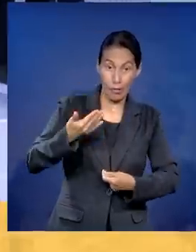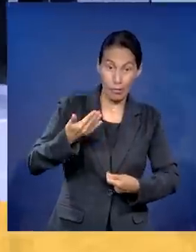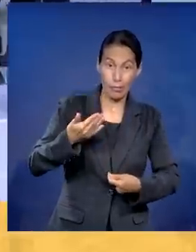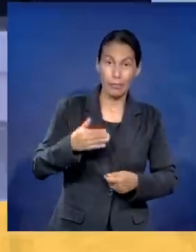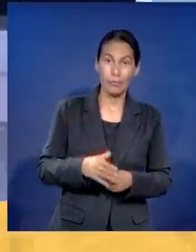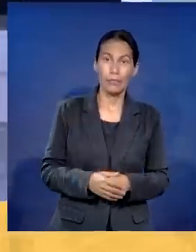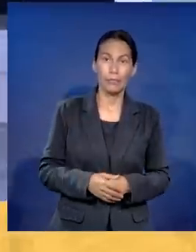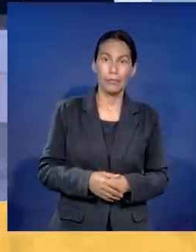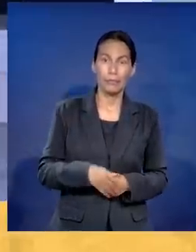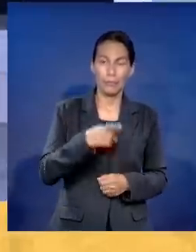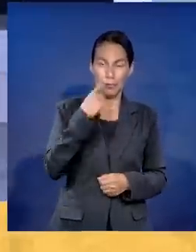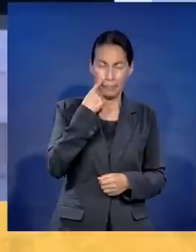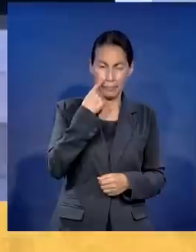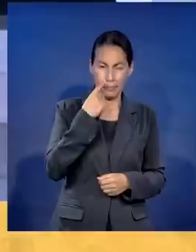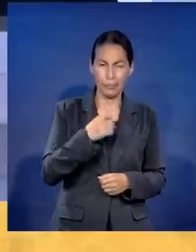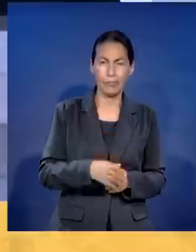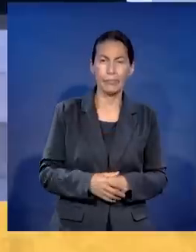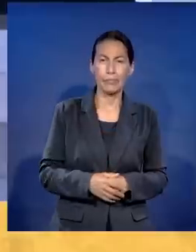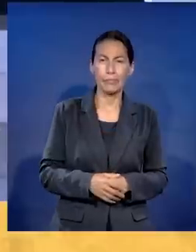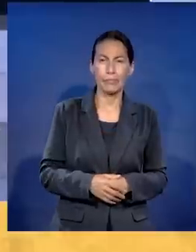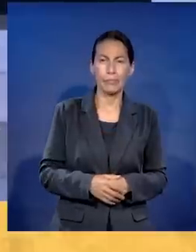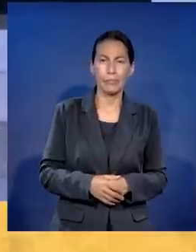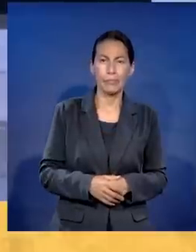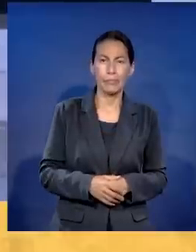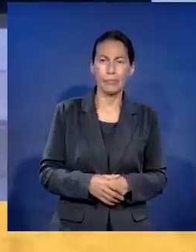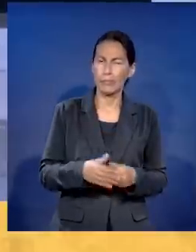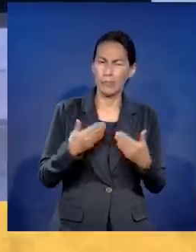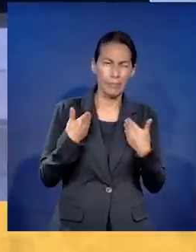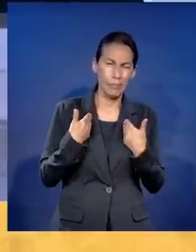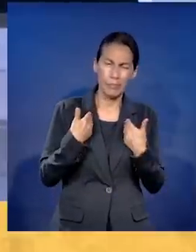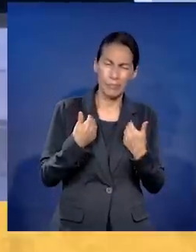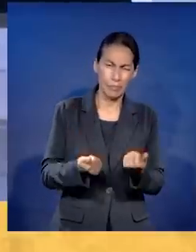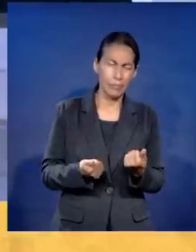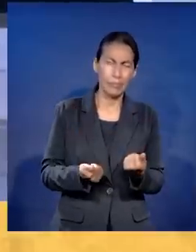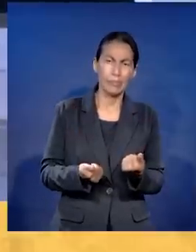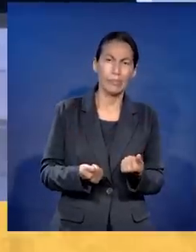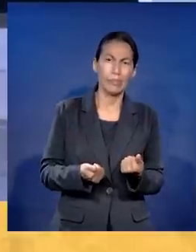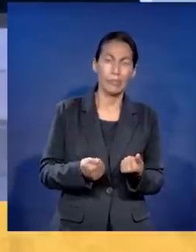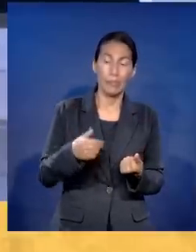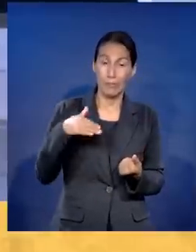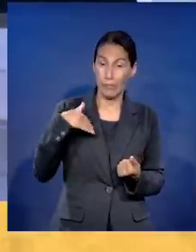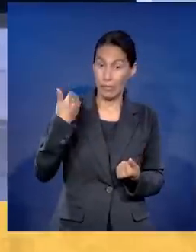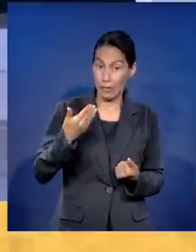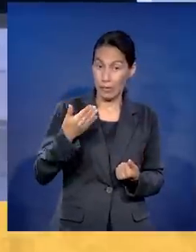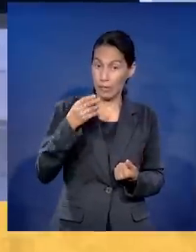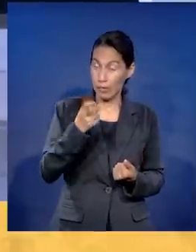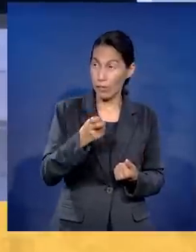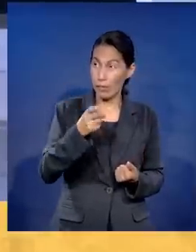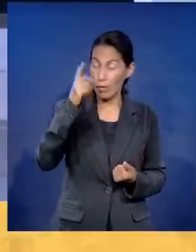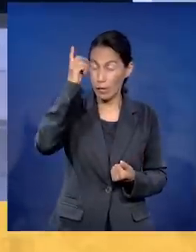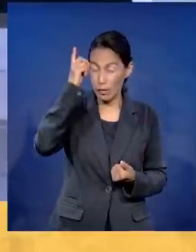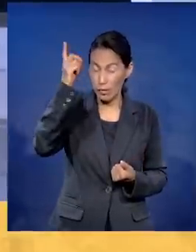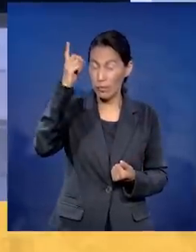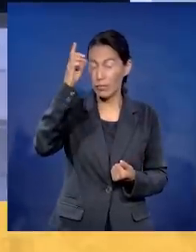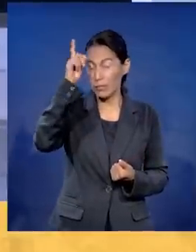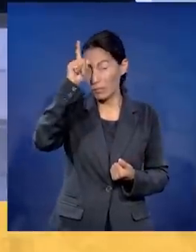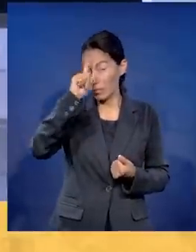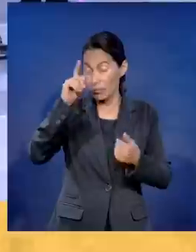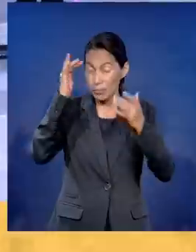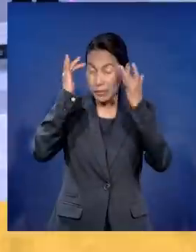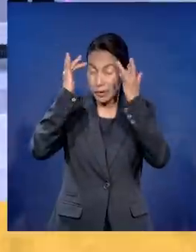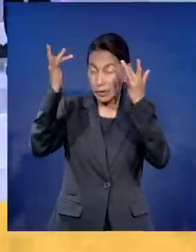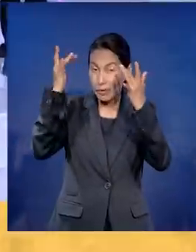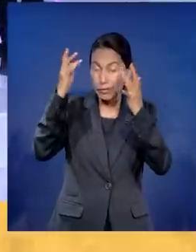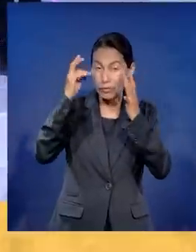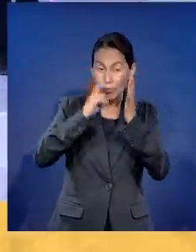escúcheme Esta es una pálida representación de lo que Dios hace ni siquiera se puede explicar ese milagro lo hace el espíritu santo